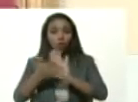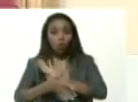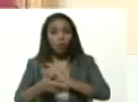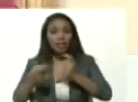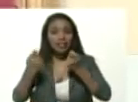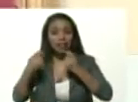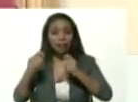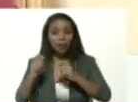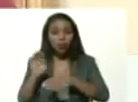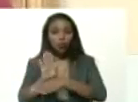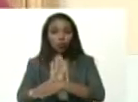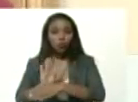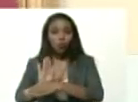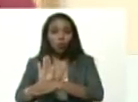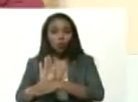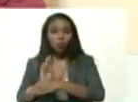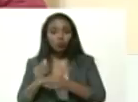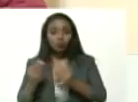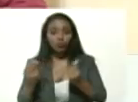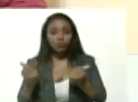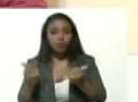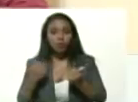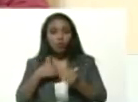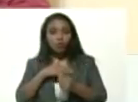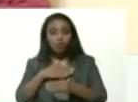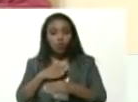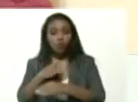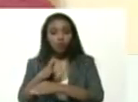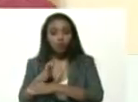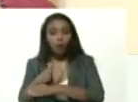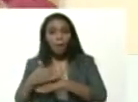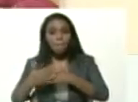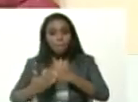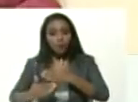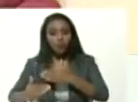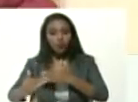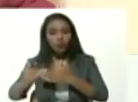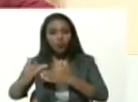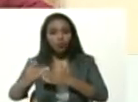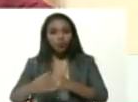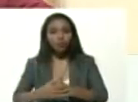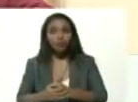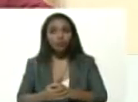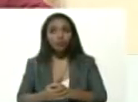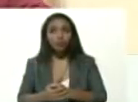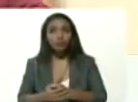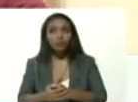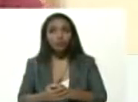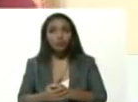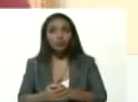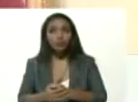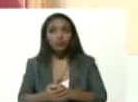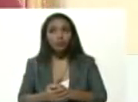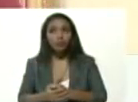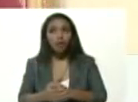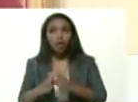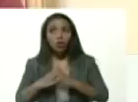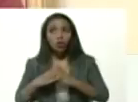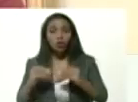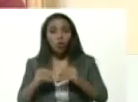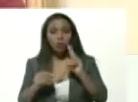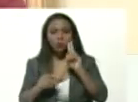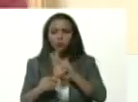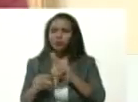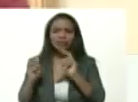preventivo, curativo, vamos nosotros avanzando. Vamos avanzando en todo lo que tiene que